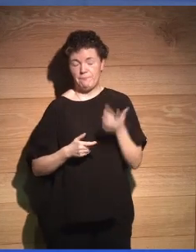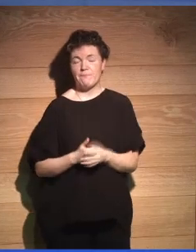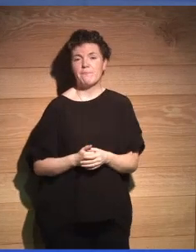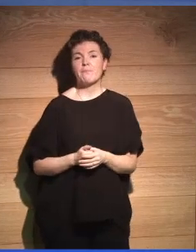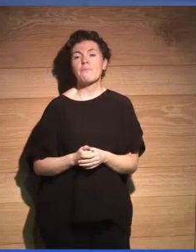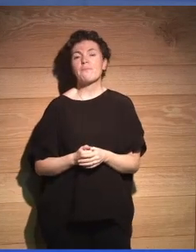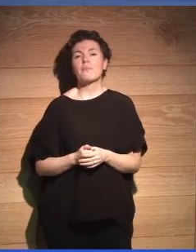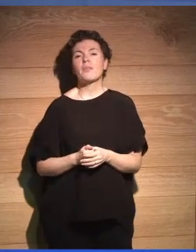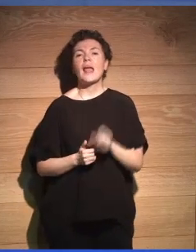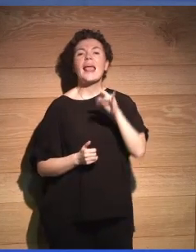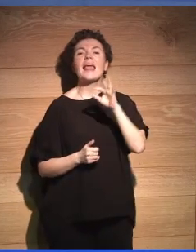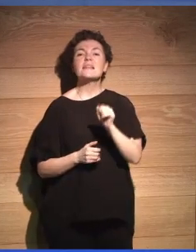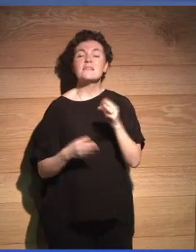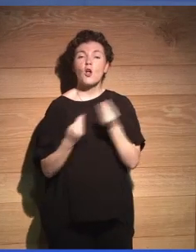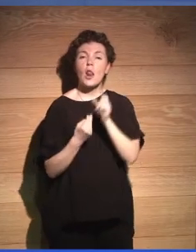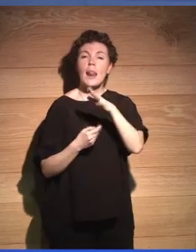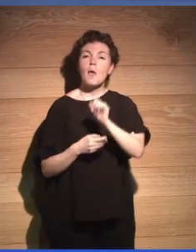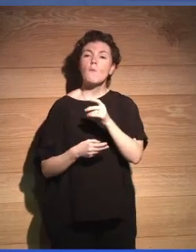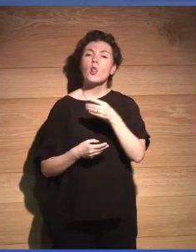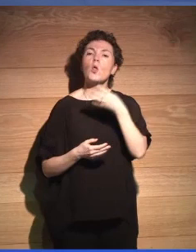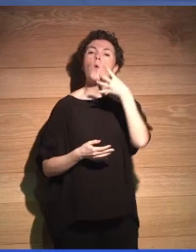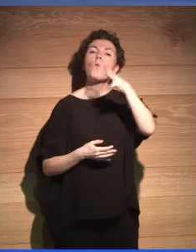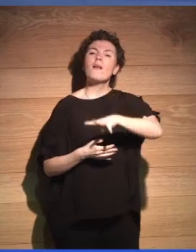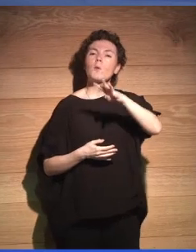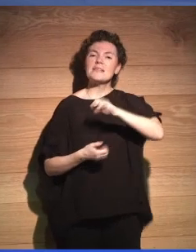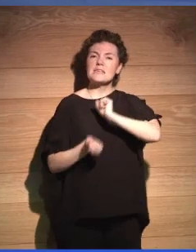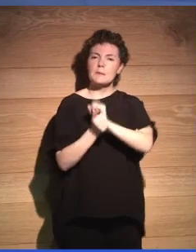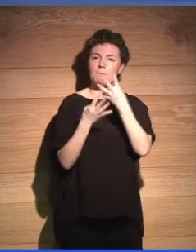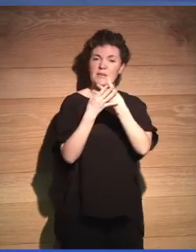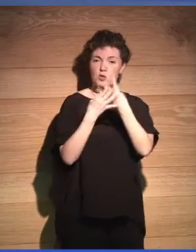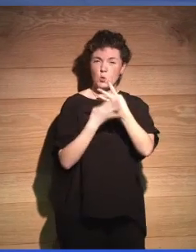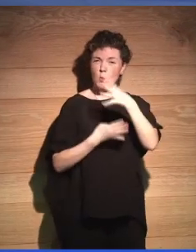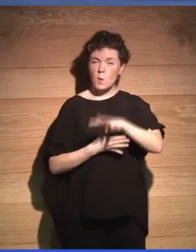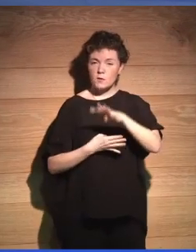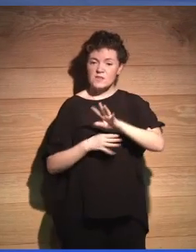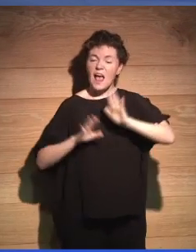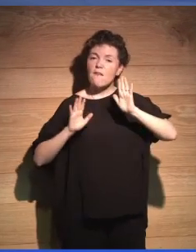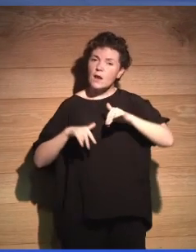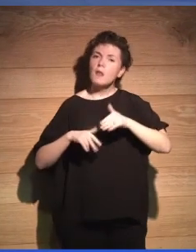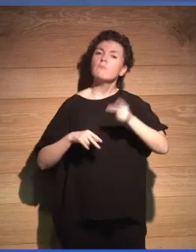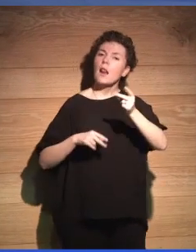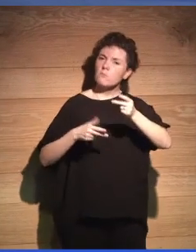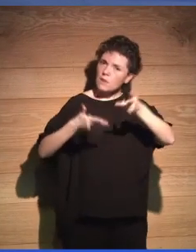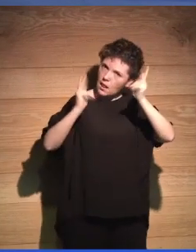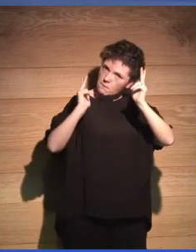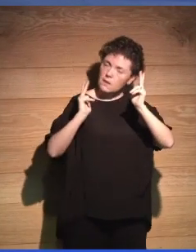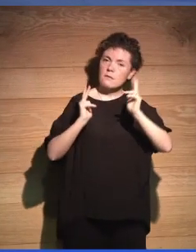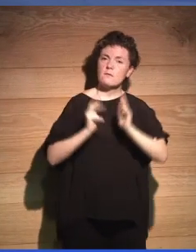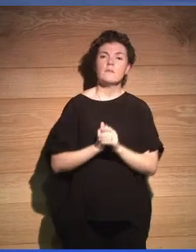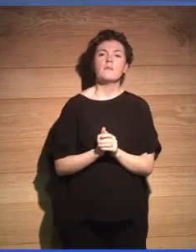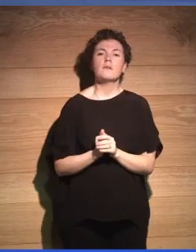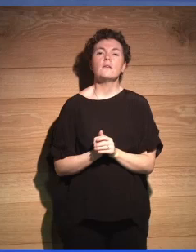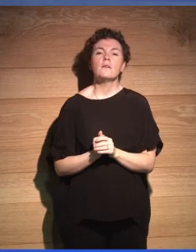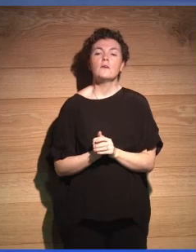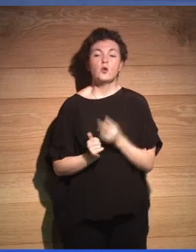Ilsa pasó junto con Leopold 4 meses en prisión y al final salió libre